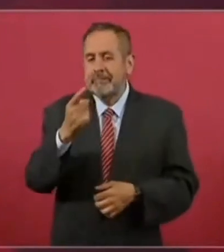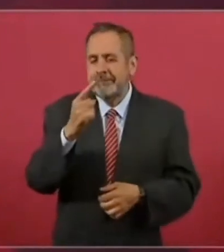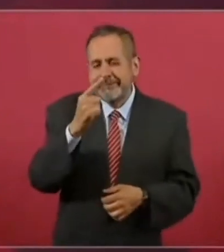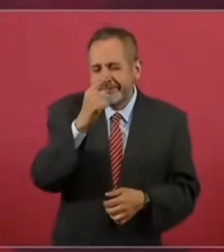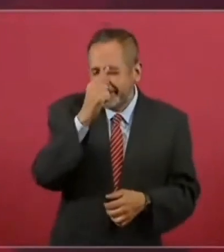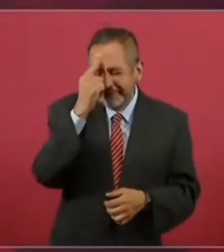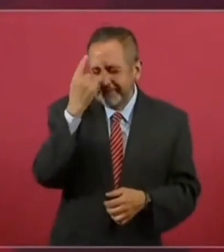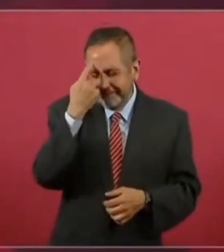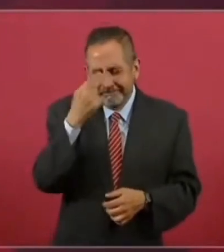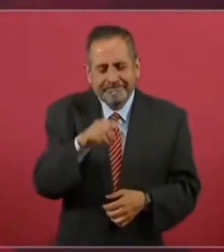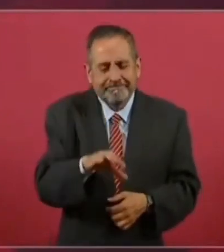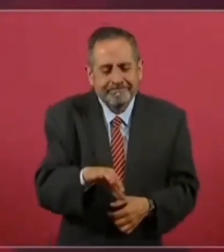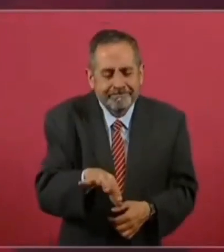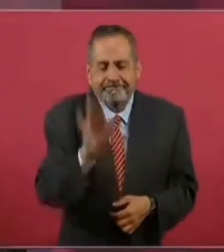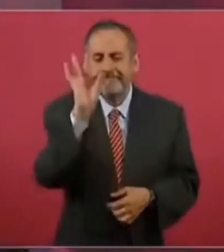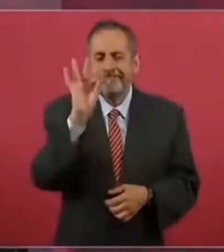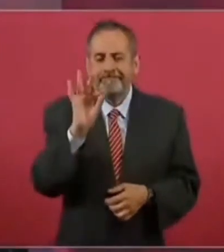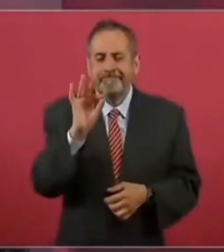que